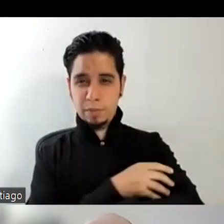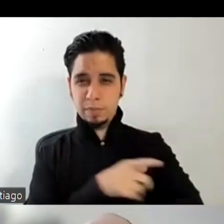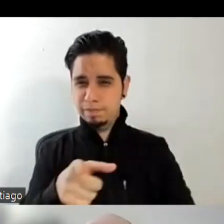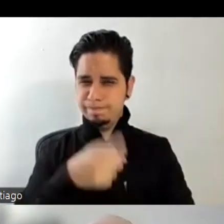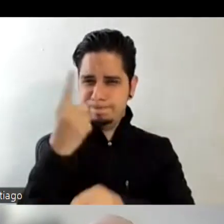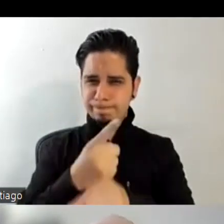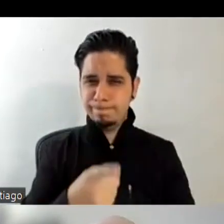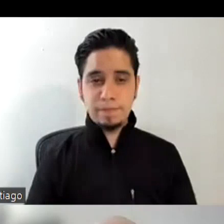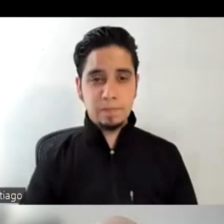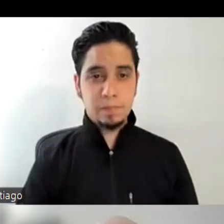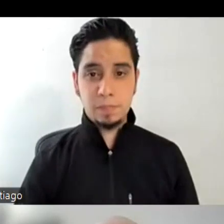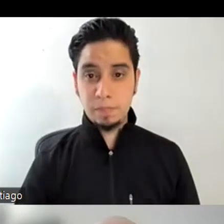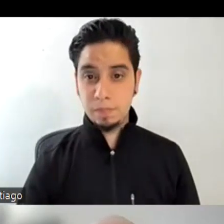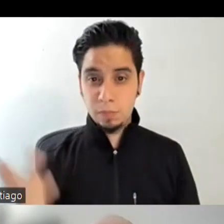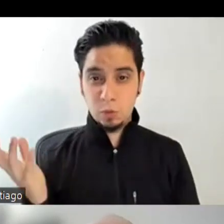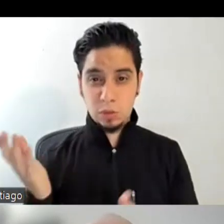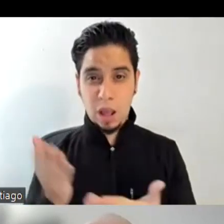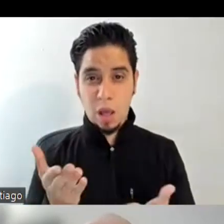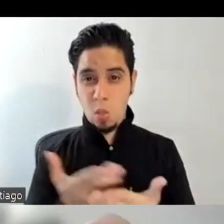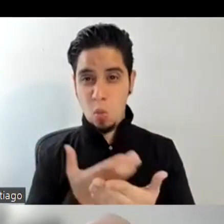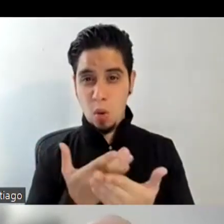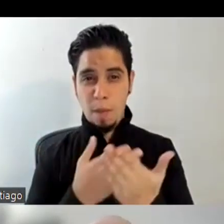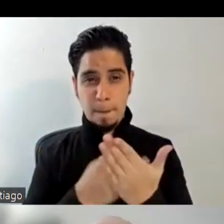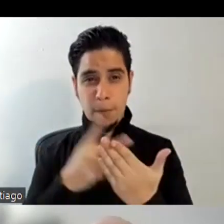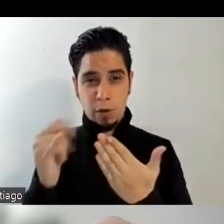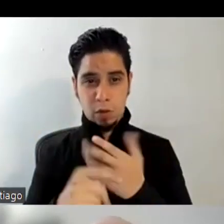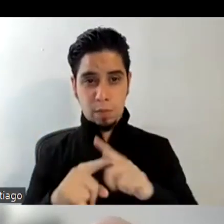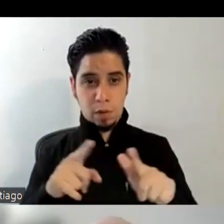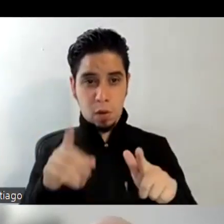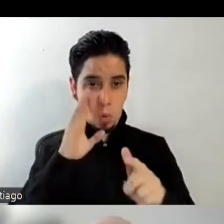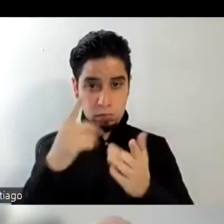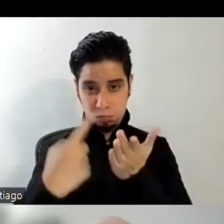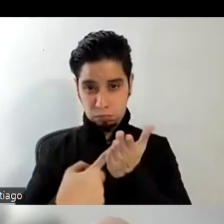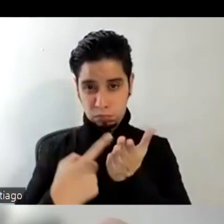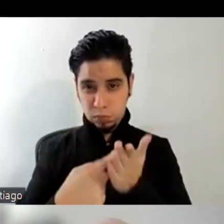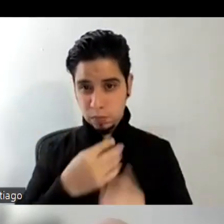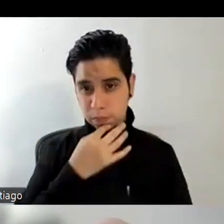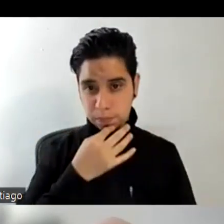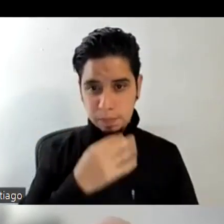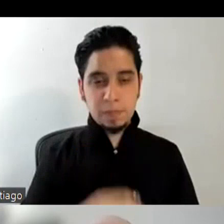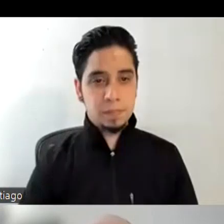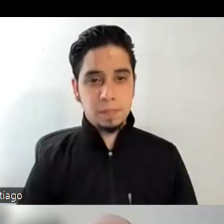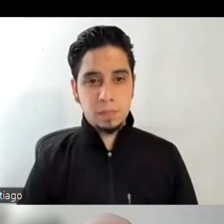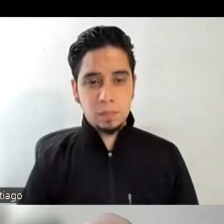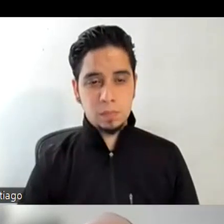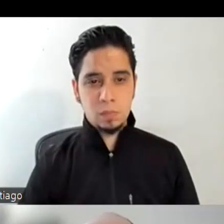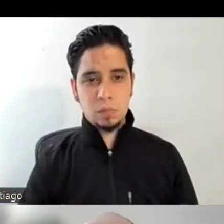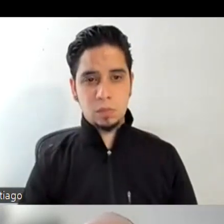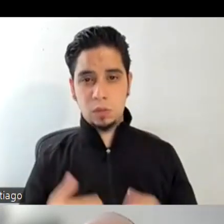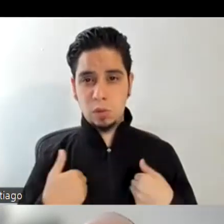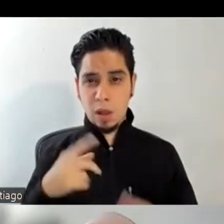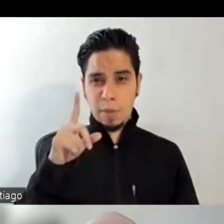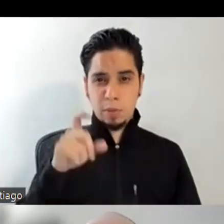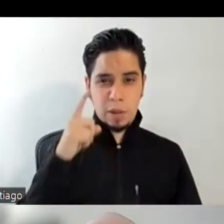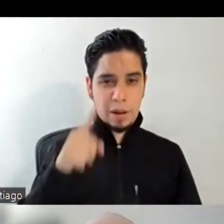Y traes un nuevo proyecto, pero vamos a hablar del proyecto ya mismo. Claro que sí. Yo tengo una pregunta para ti,